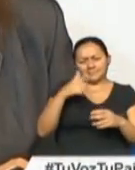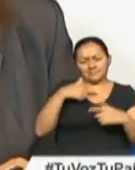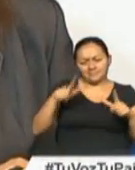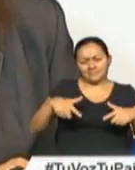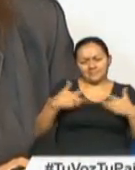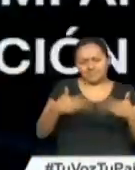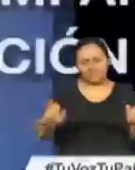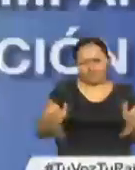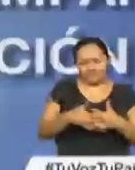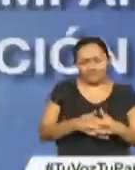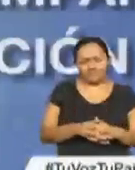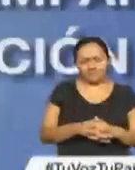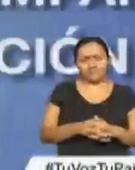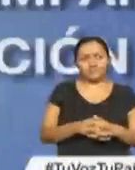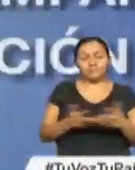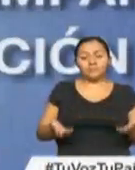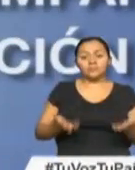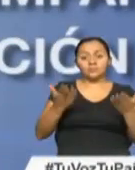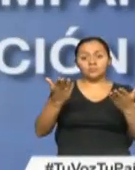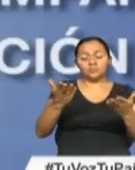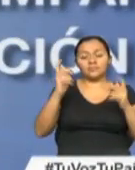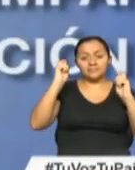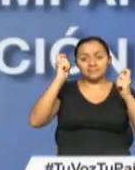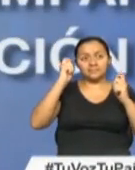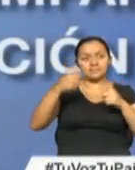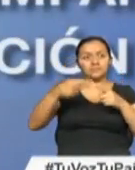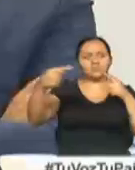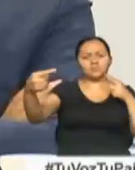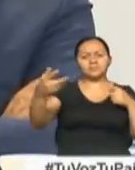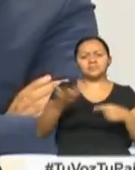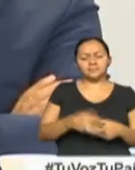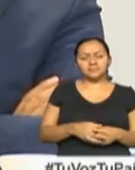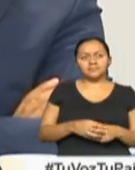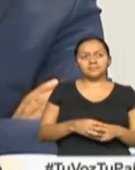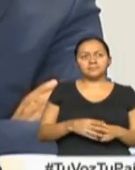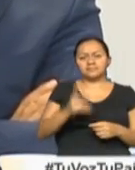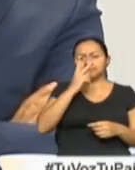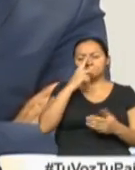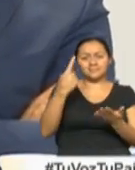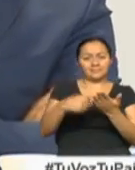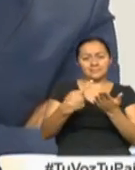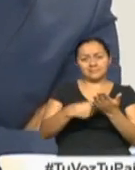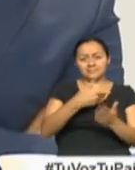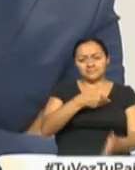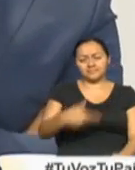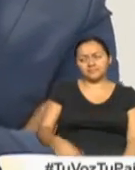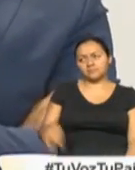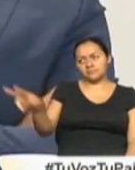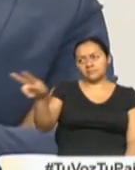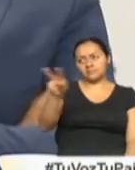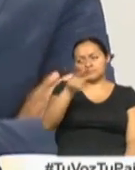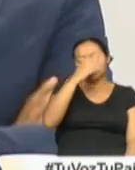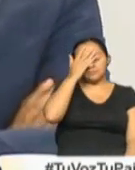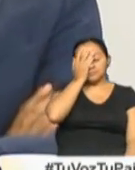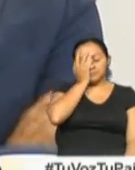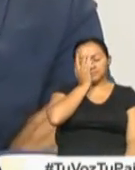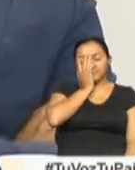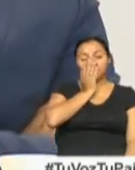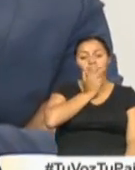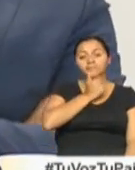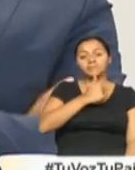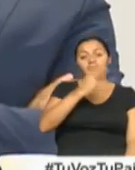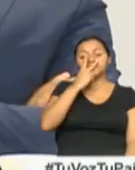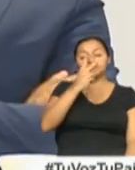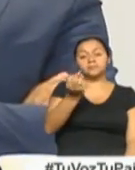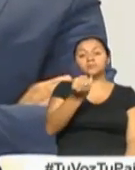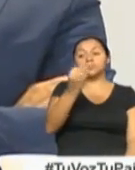llegue a la segunda vuelta. Ofertas de campaña de la oposición. En ese debate presidencial, ¿qué nivel tan bajo? Había un candidato que ni siquiera sabía cuántos